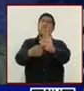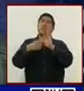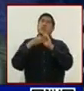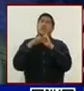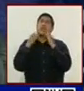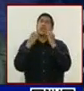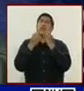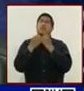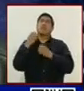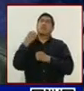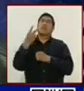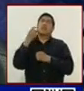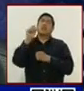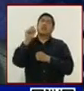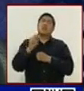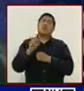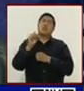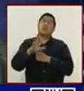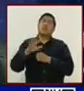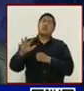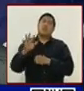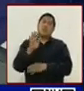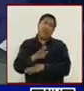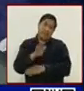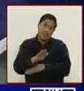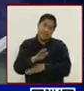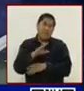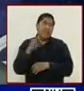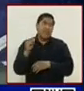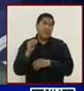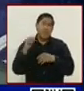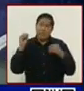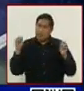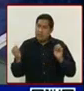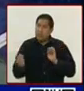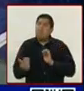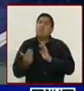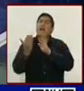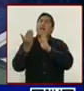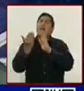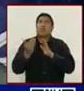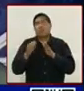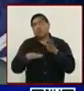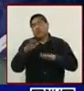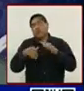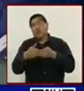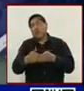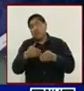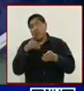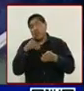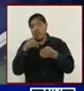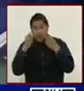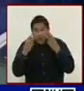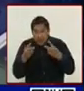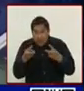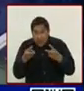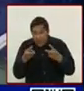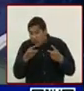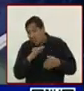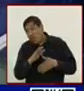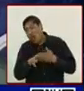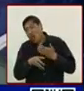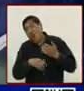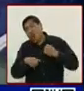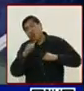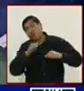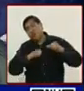equipo, 2:55. Es importante que la gente sepa esto y que se dé cita a esa hora, incluso un poco antes, para que puedan ver todo el show